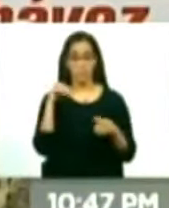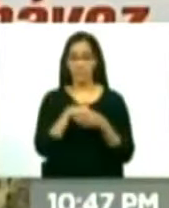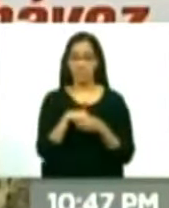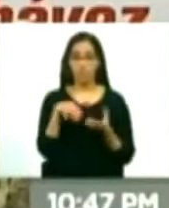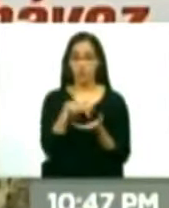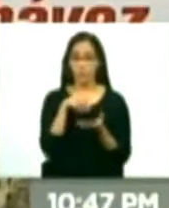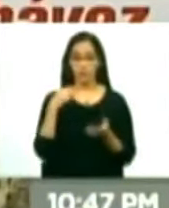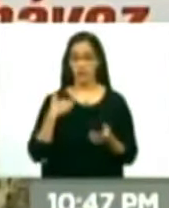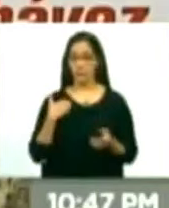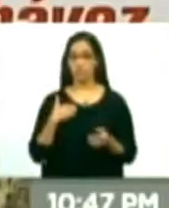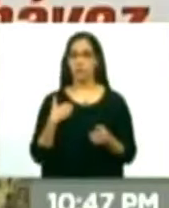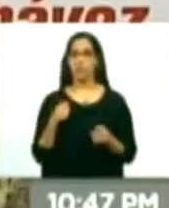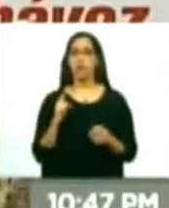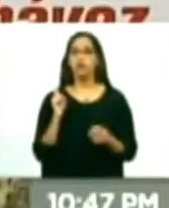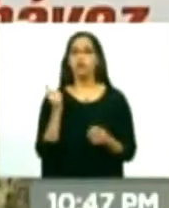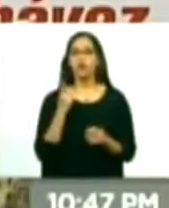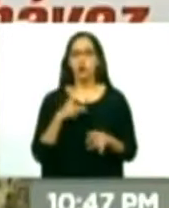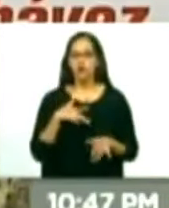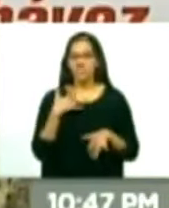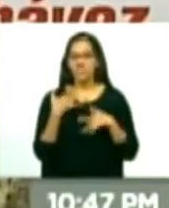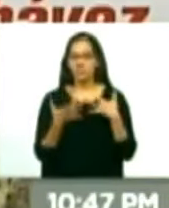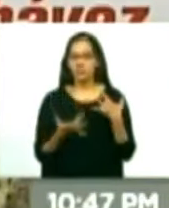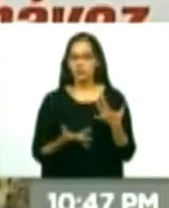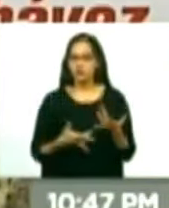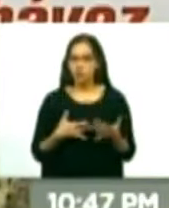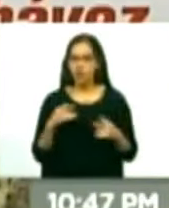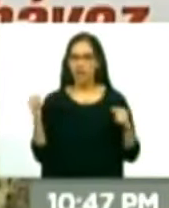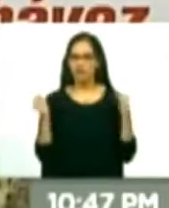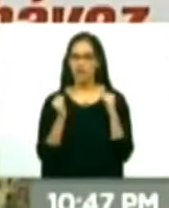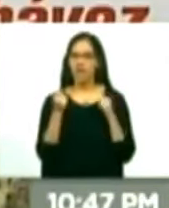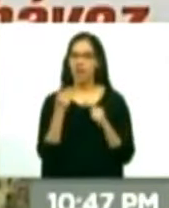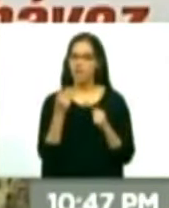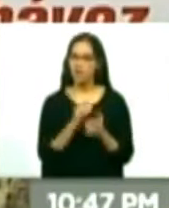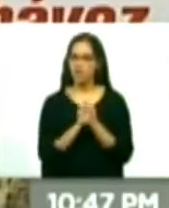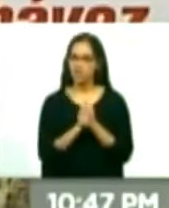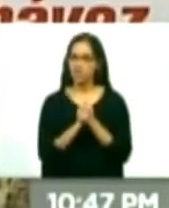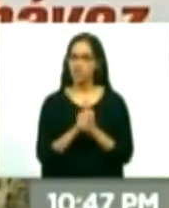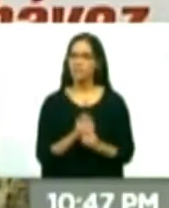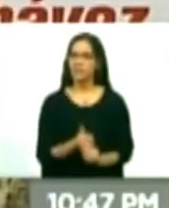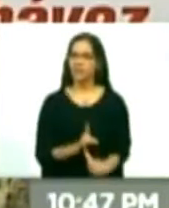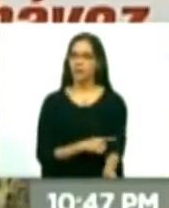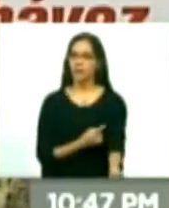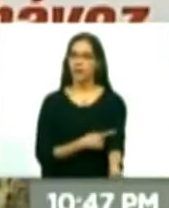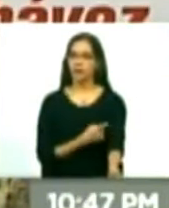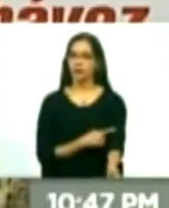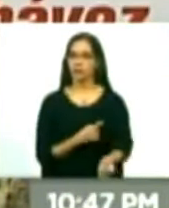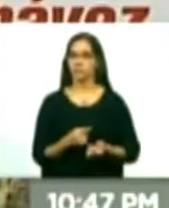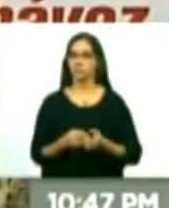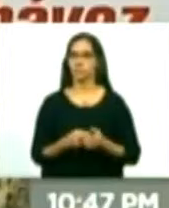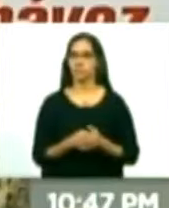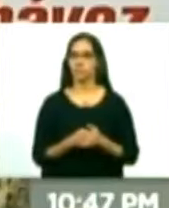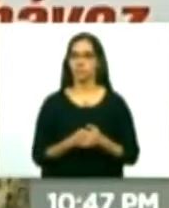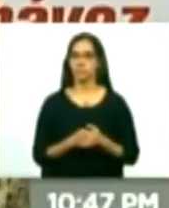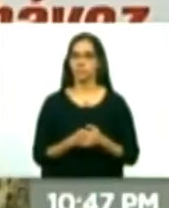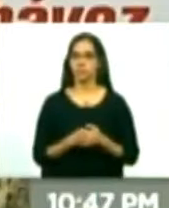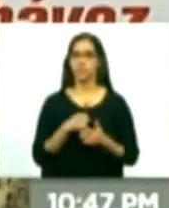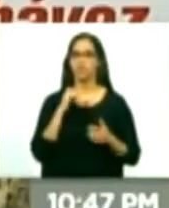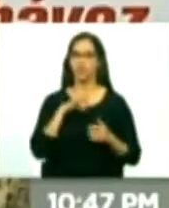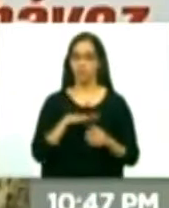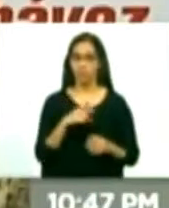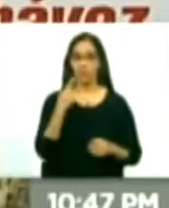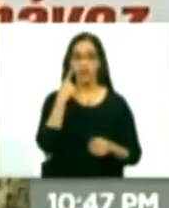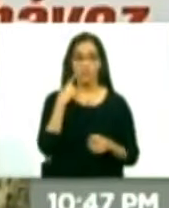siento la frialdad y la falta de solidaridad entre hermanos que están en la mira